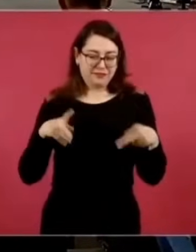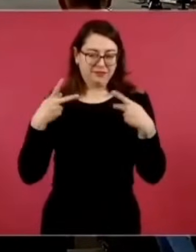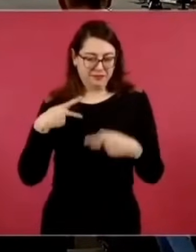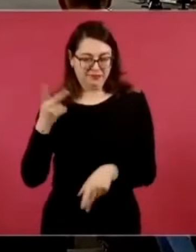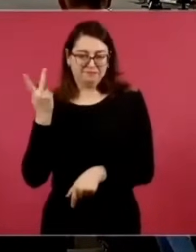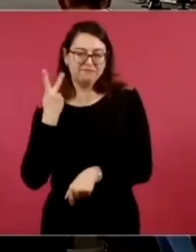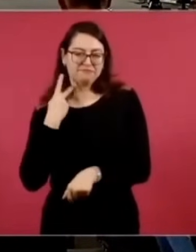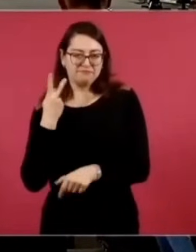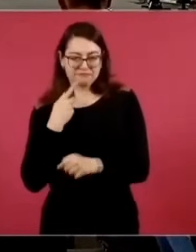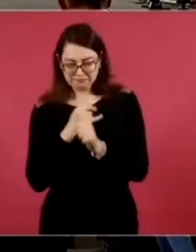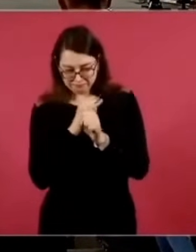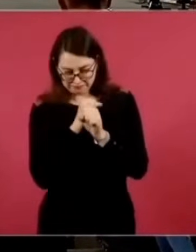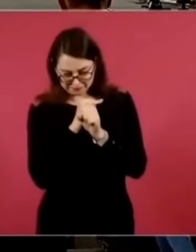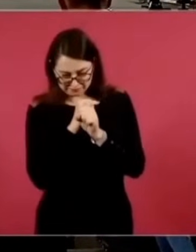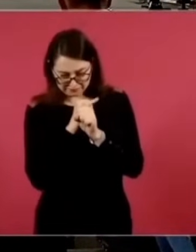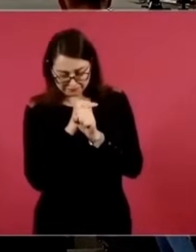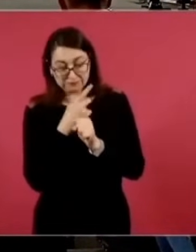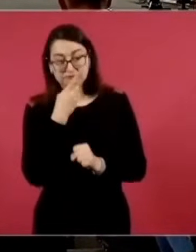amigo del alma,